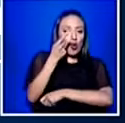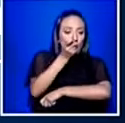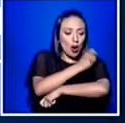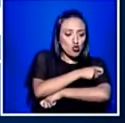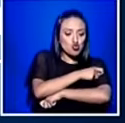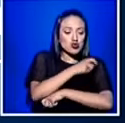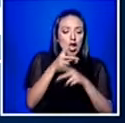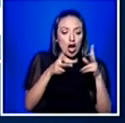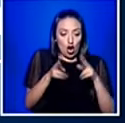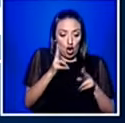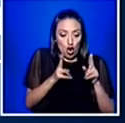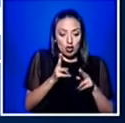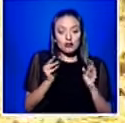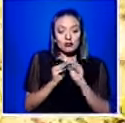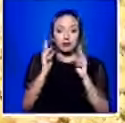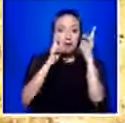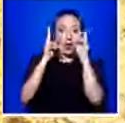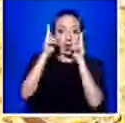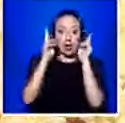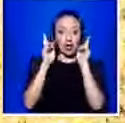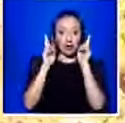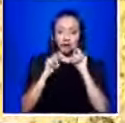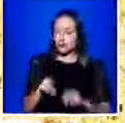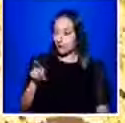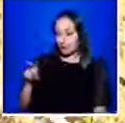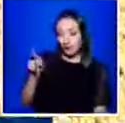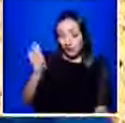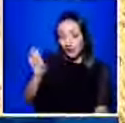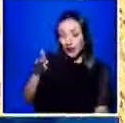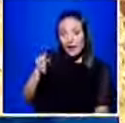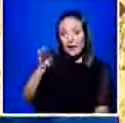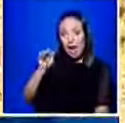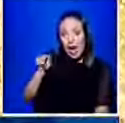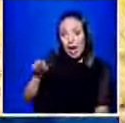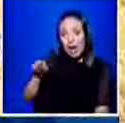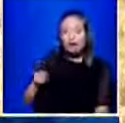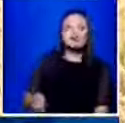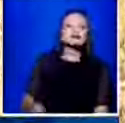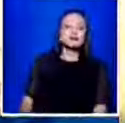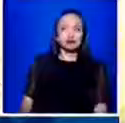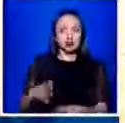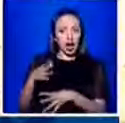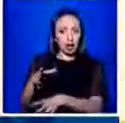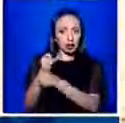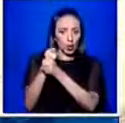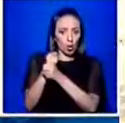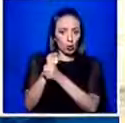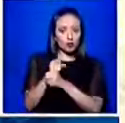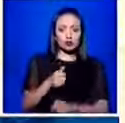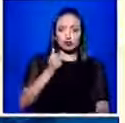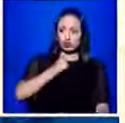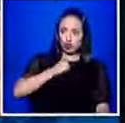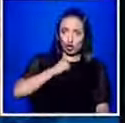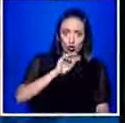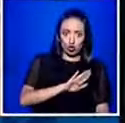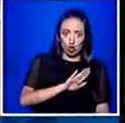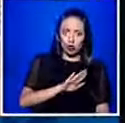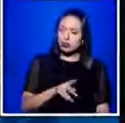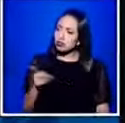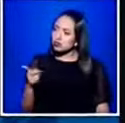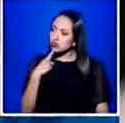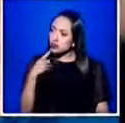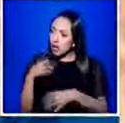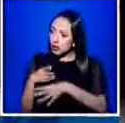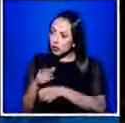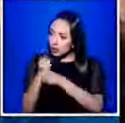esterilización y peluquería. Pipa, una Yorkie de 5 años, está asegurada. Para su dueña, María Mercedes Álava, tener